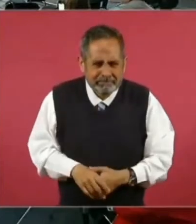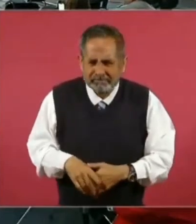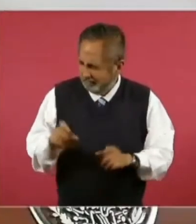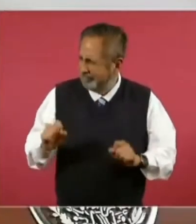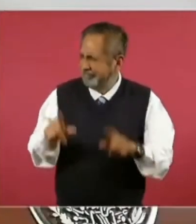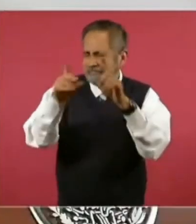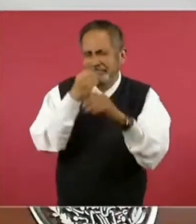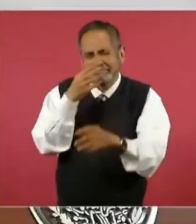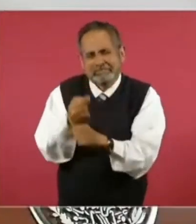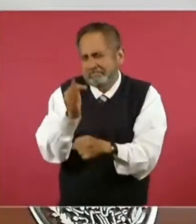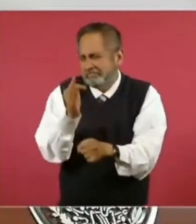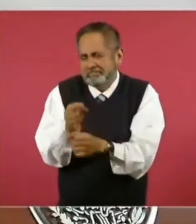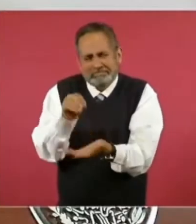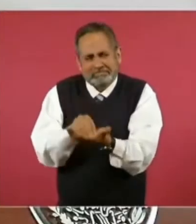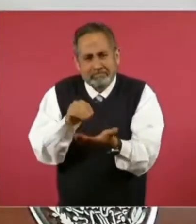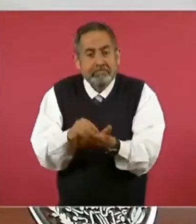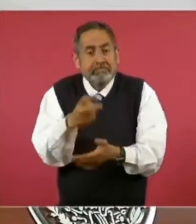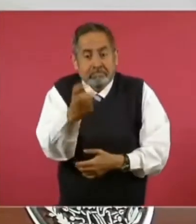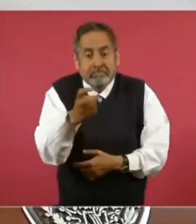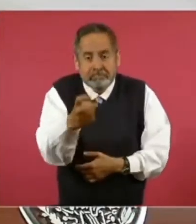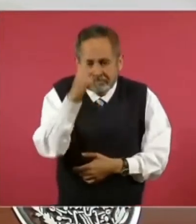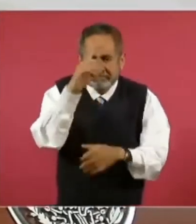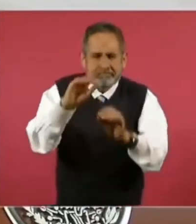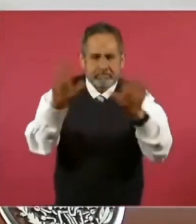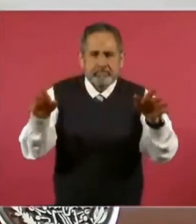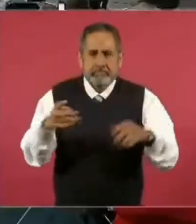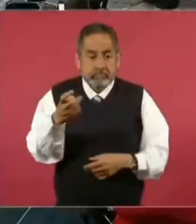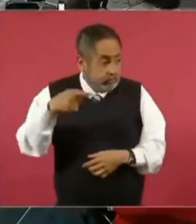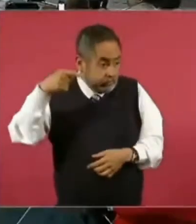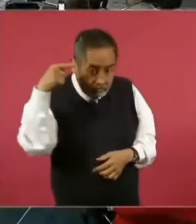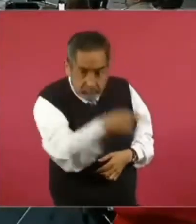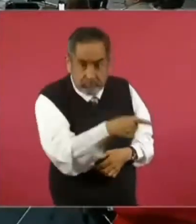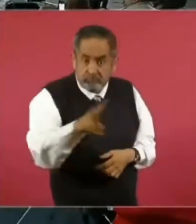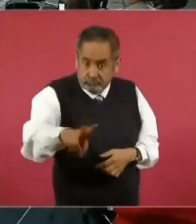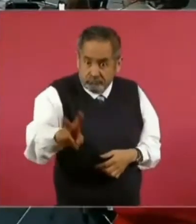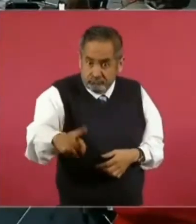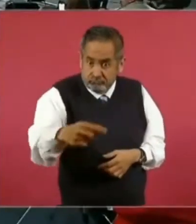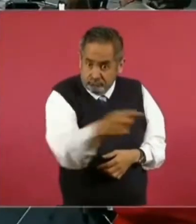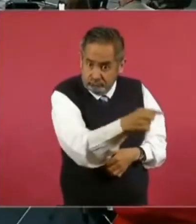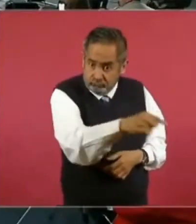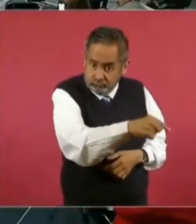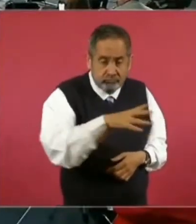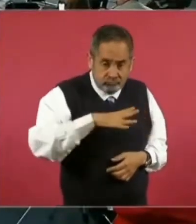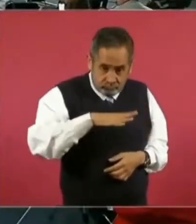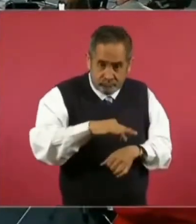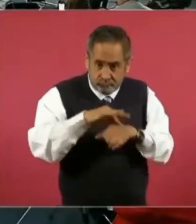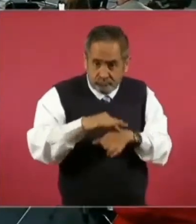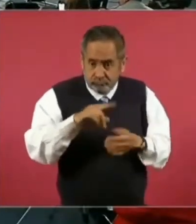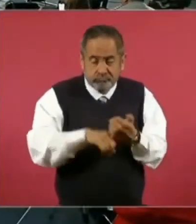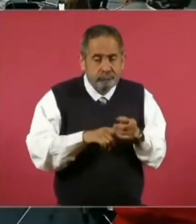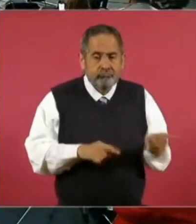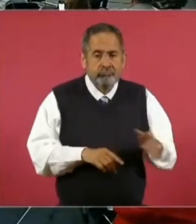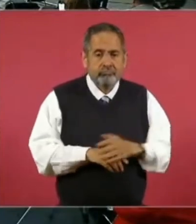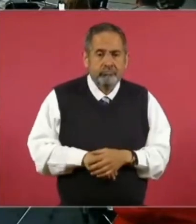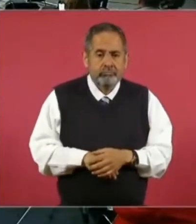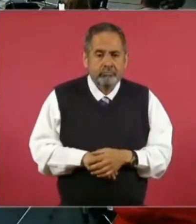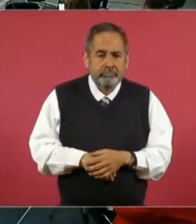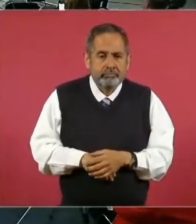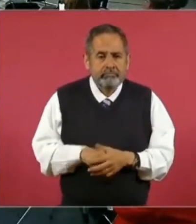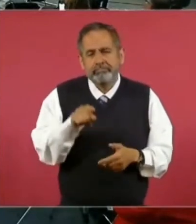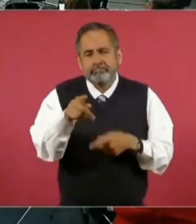Ponlo. Es que así se entiende mejor. Pero estamos hablando, esto es, él habla de